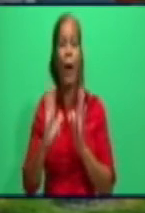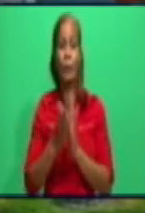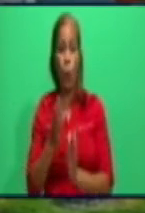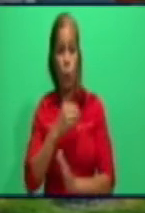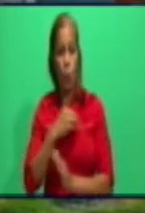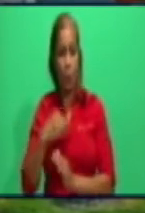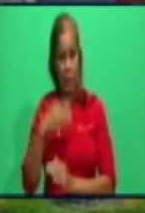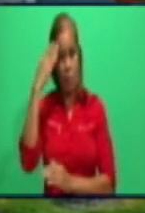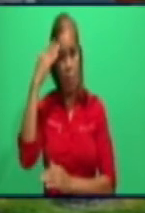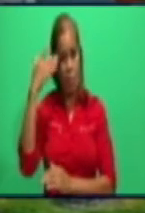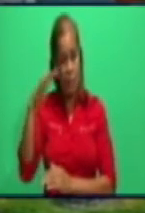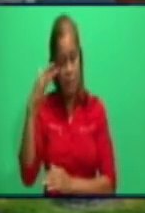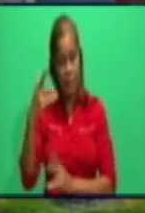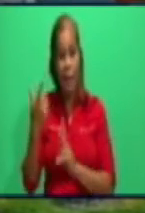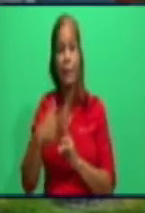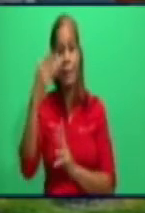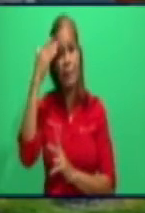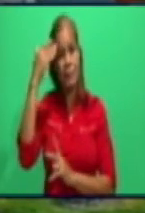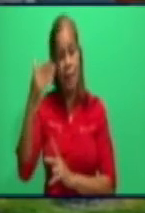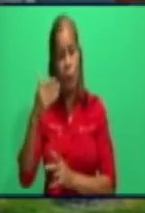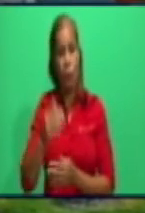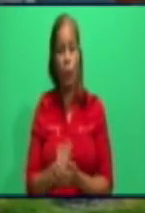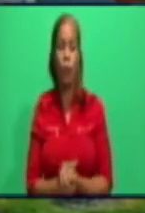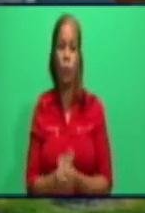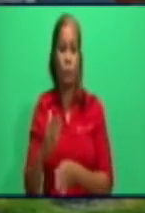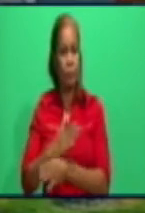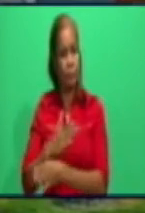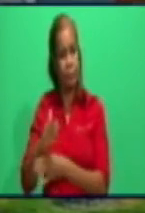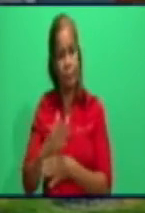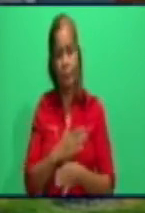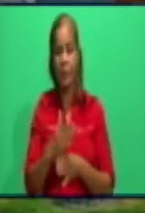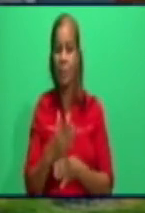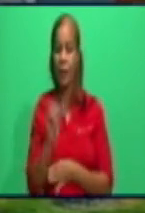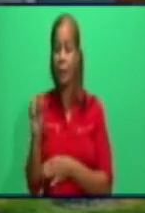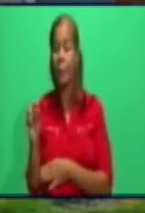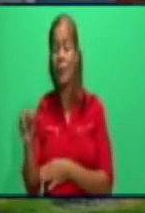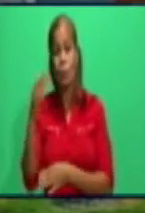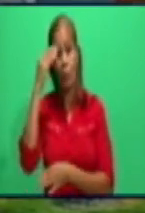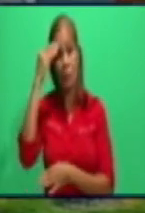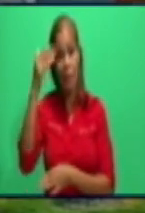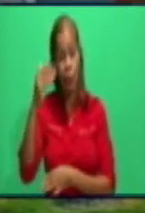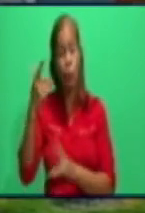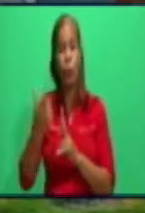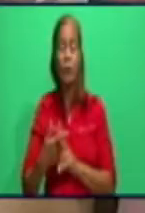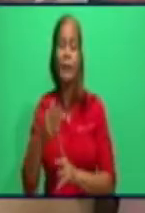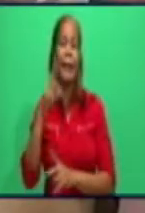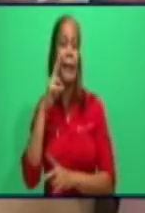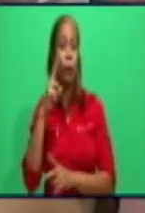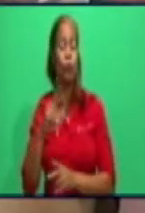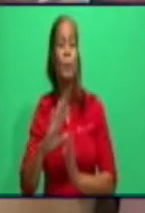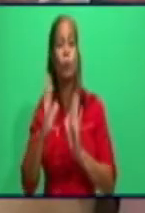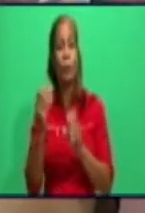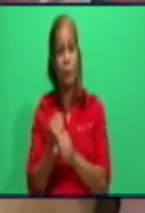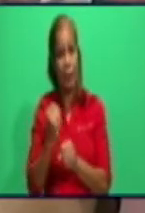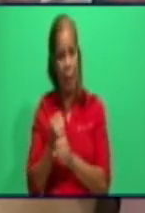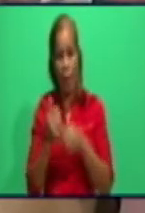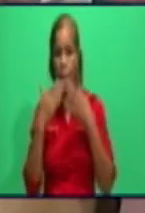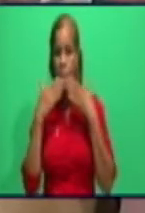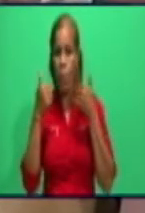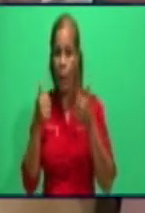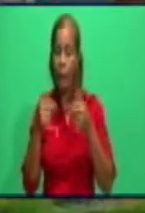San, Mayelín, Salgado, Arin Lady, María Luisa y Yodelis. Ahí están médicos y enfermeras mencionados a través de este